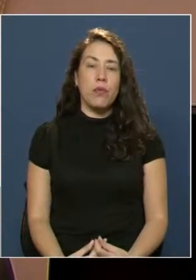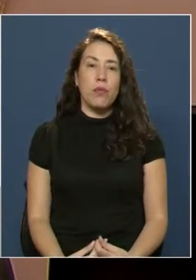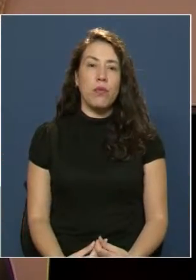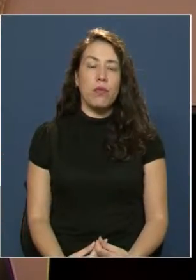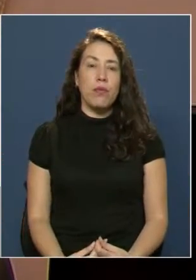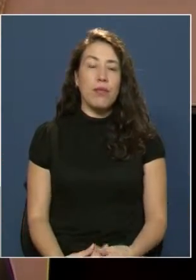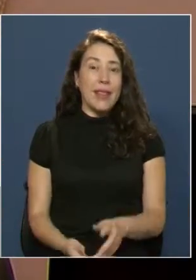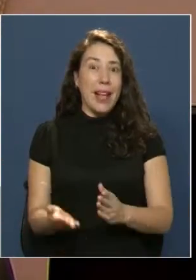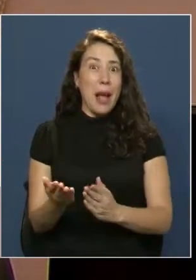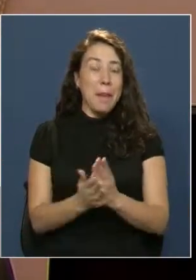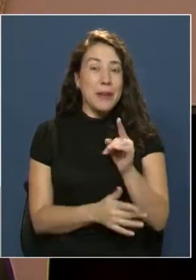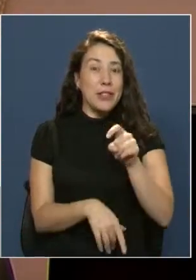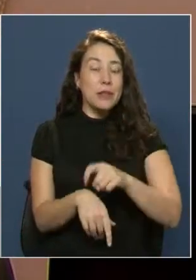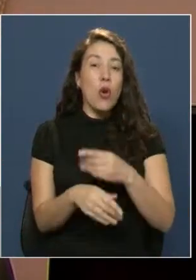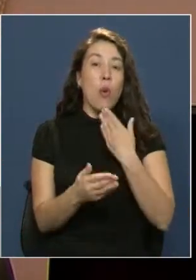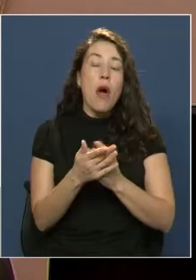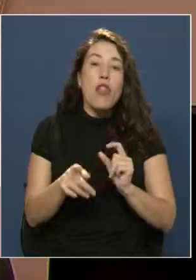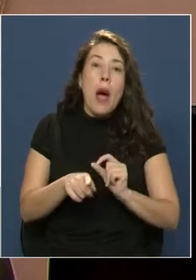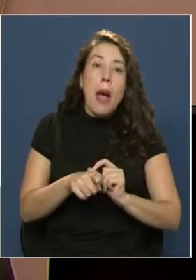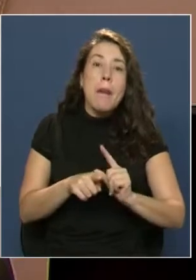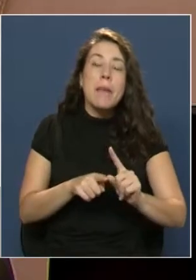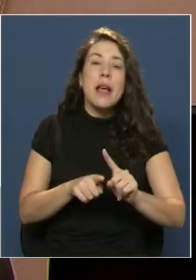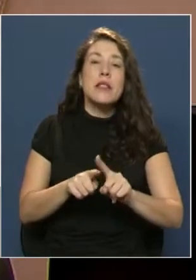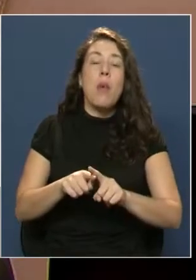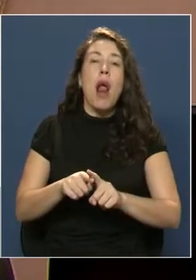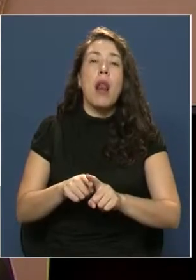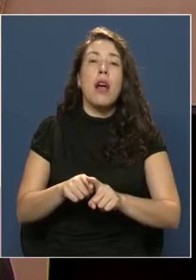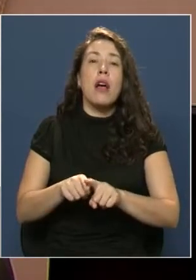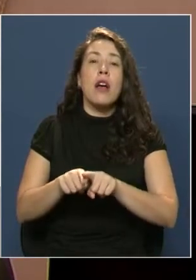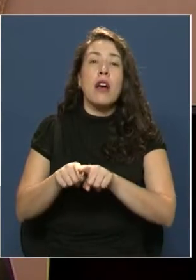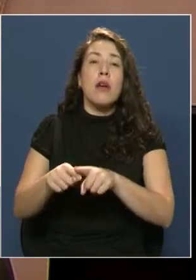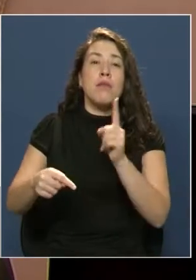Y es a partir de ese momento cuando comienza el exterminio.